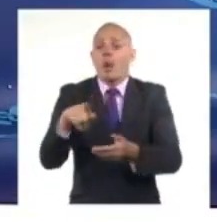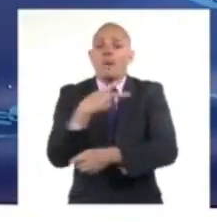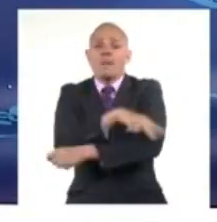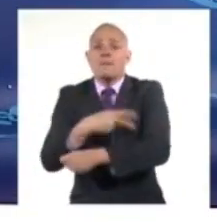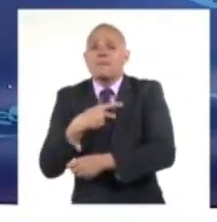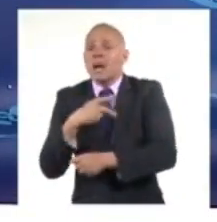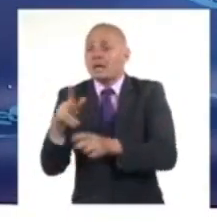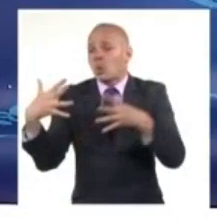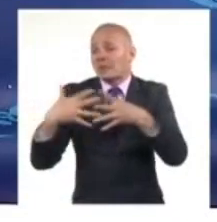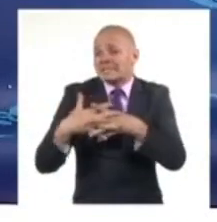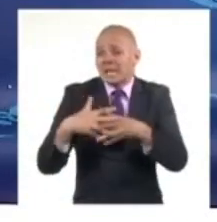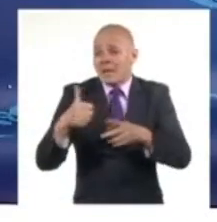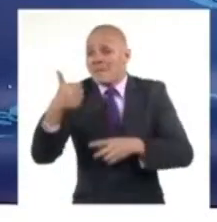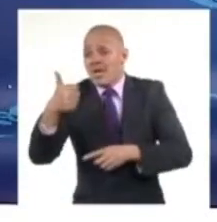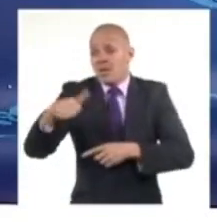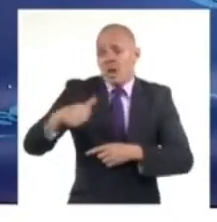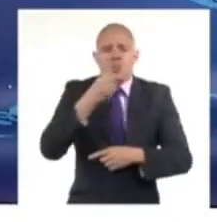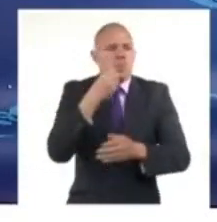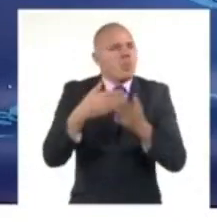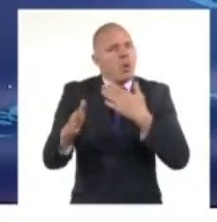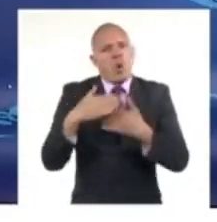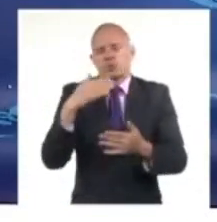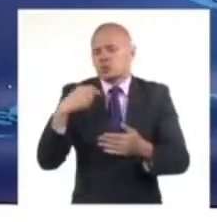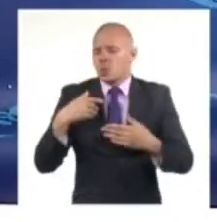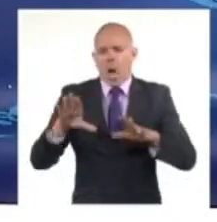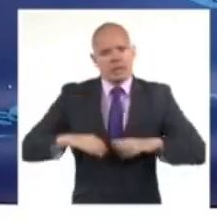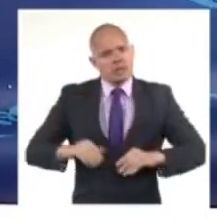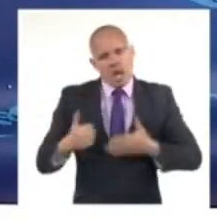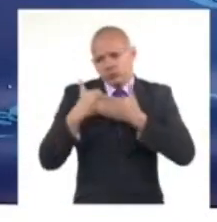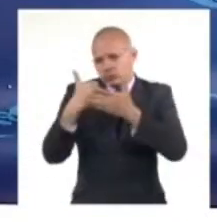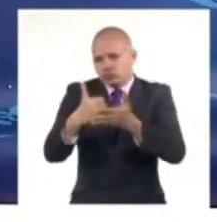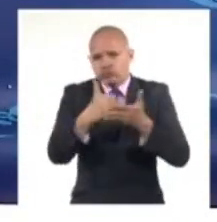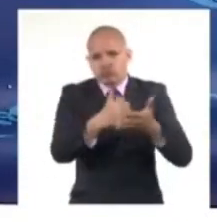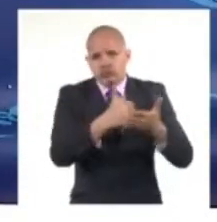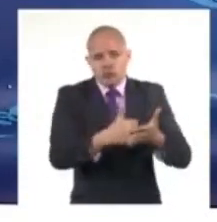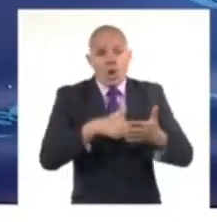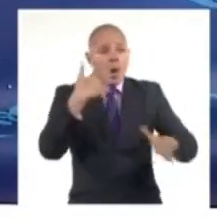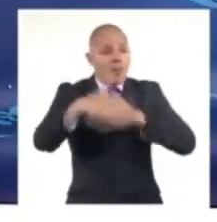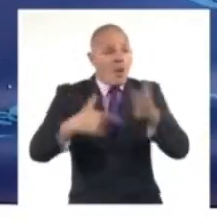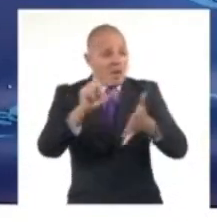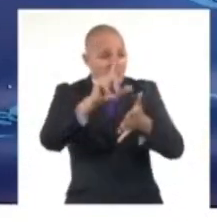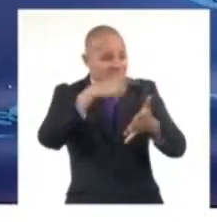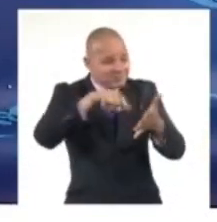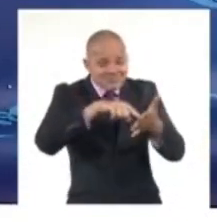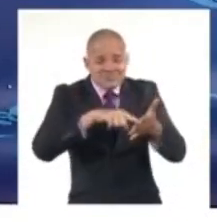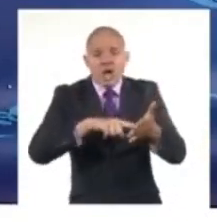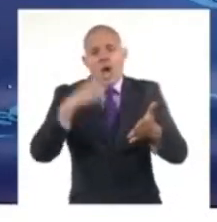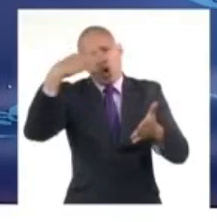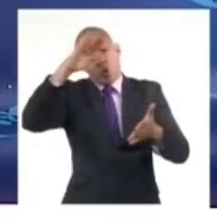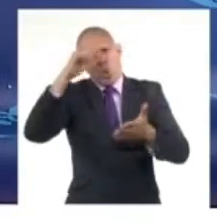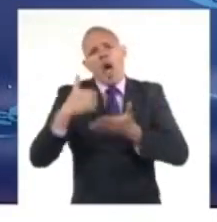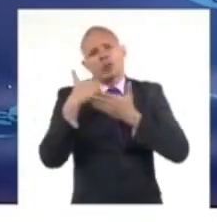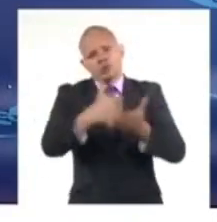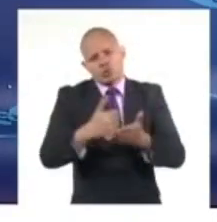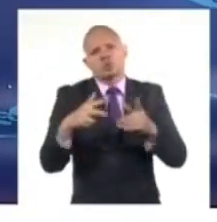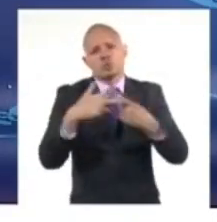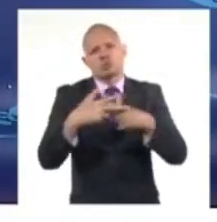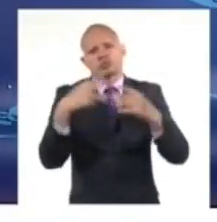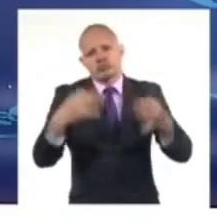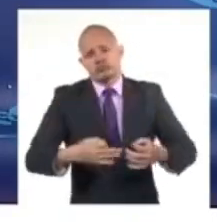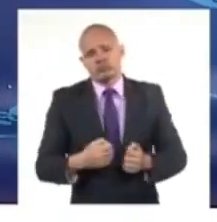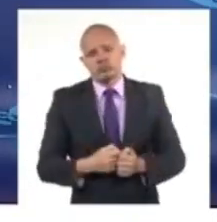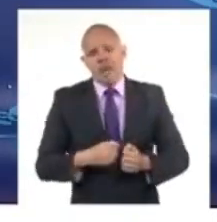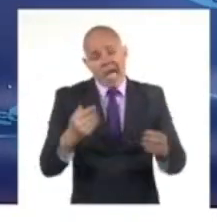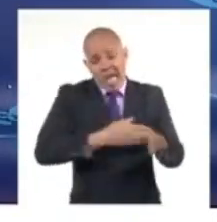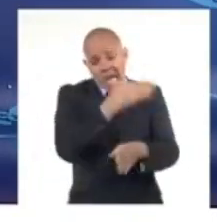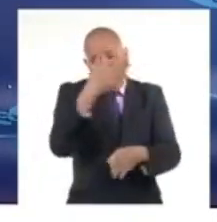reales y concretas a los problemas más apremiantes que sufren nuestros pueblos. La realidad que hoy se nos presenta dista